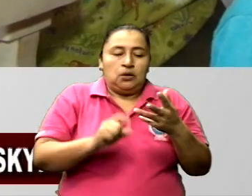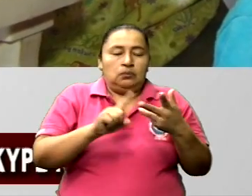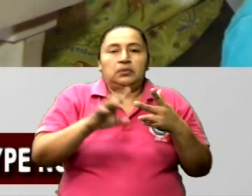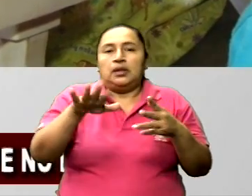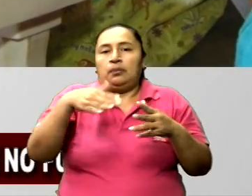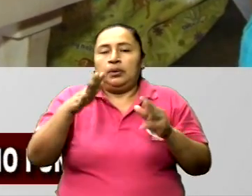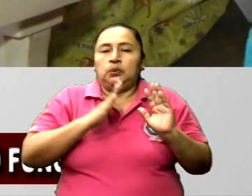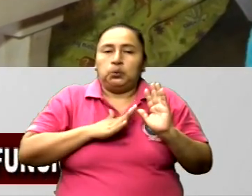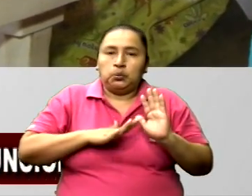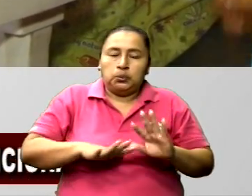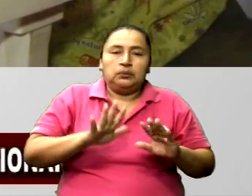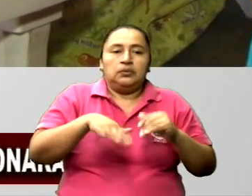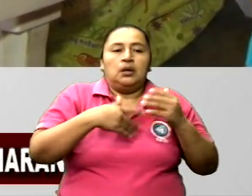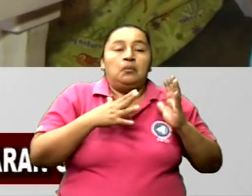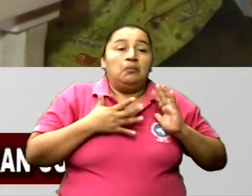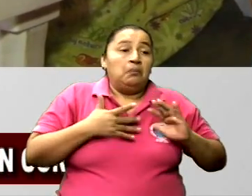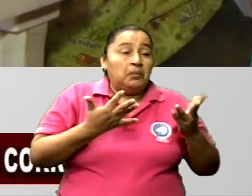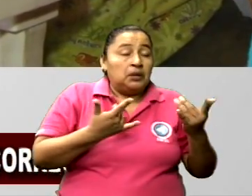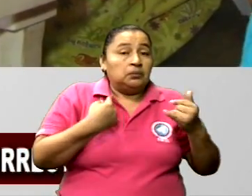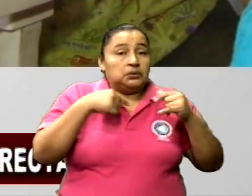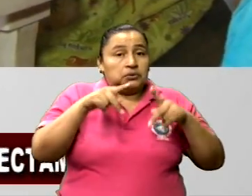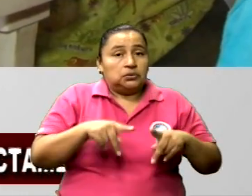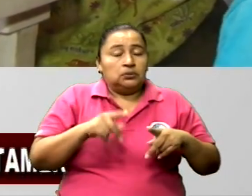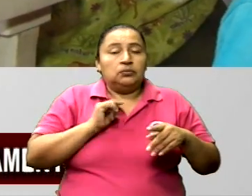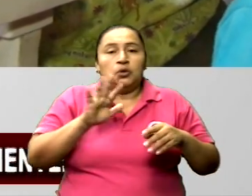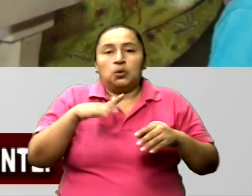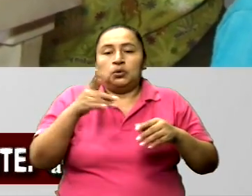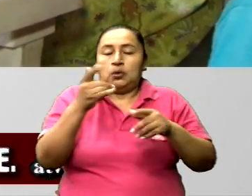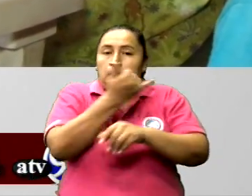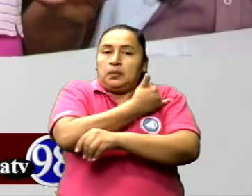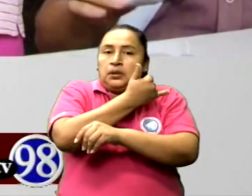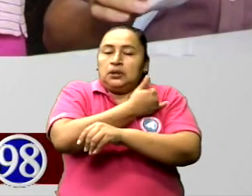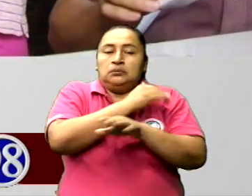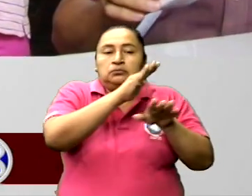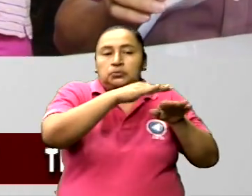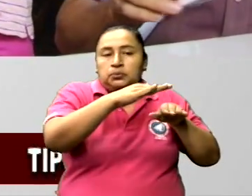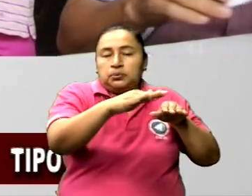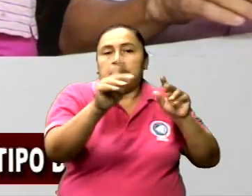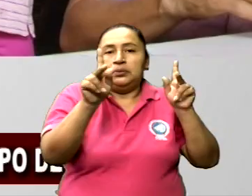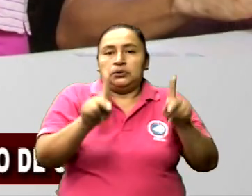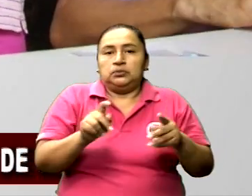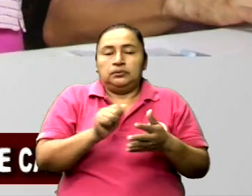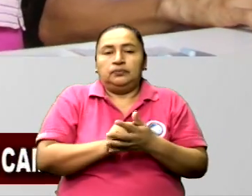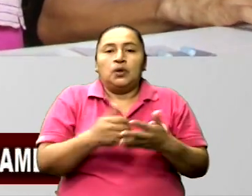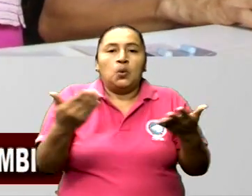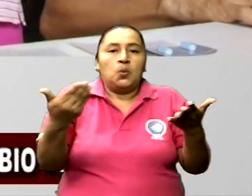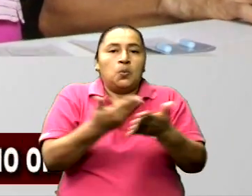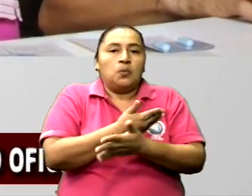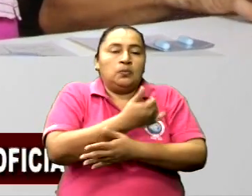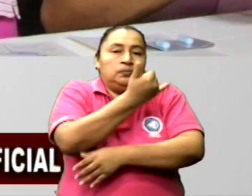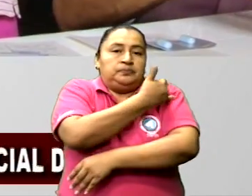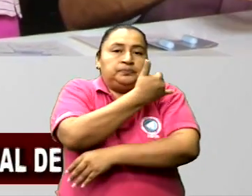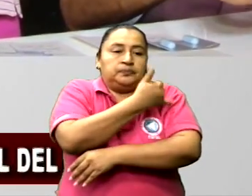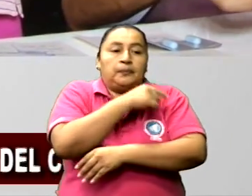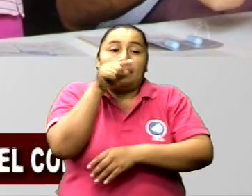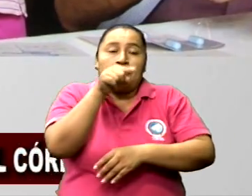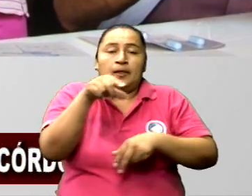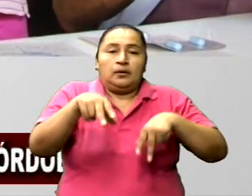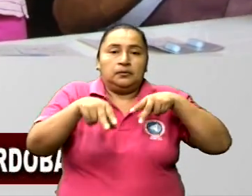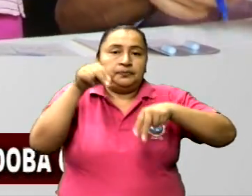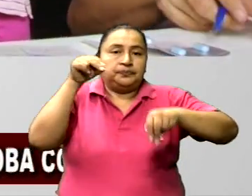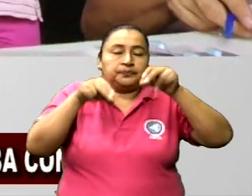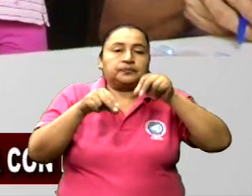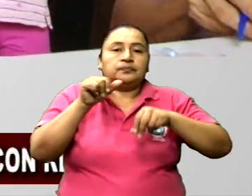posparto, quirófanos, áreas de recuperación y áreas de hospitalización primaria. Nuevo hospital en Nueva